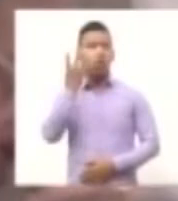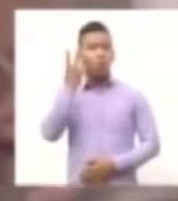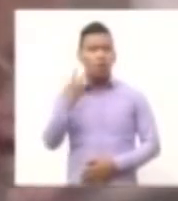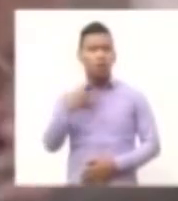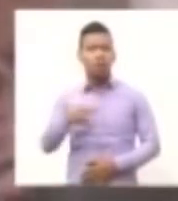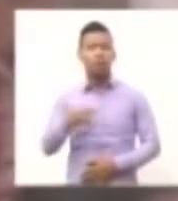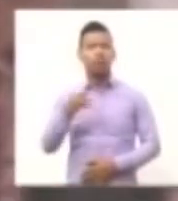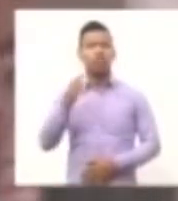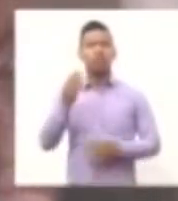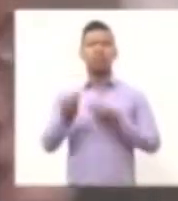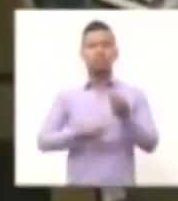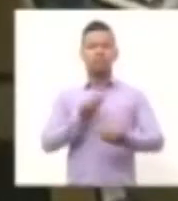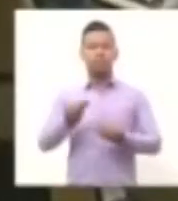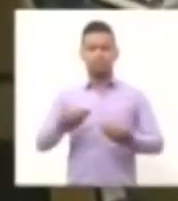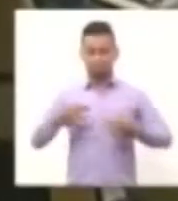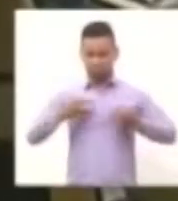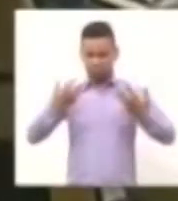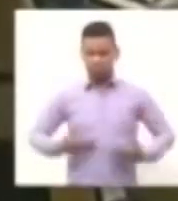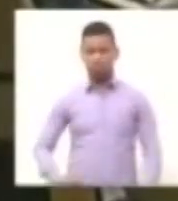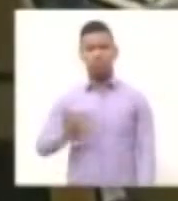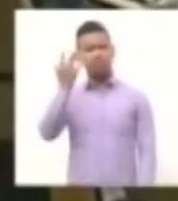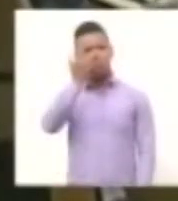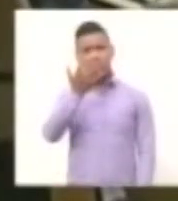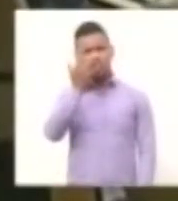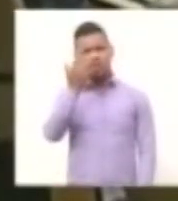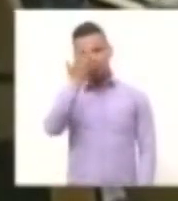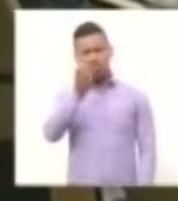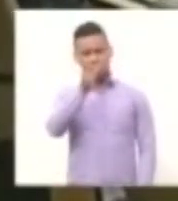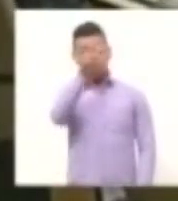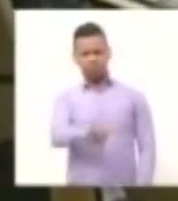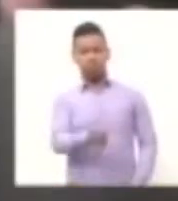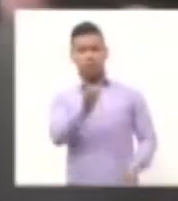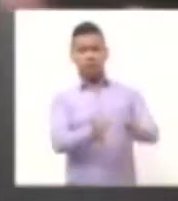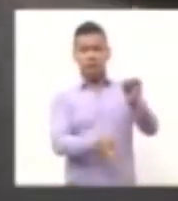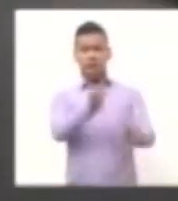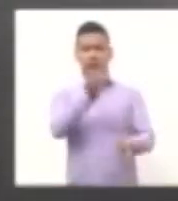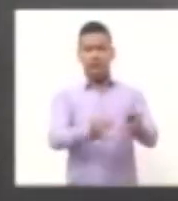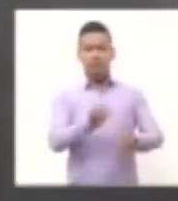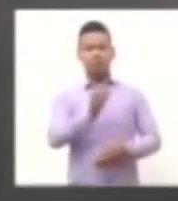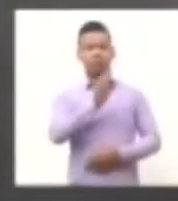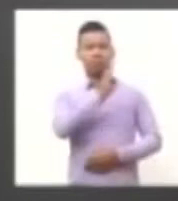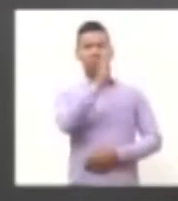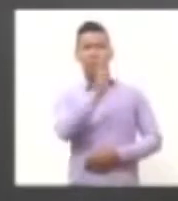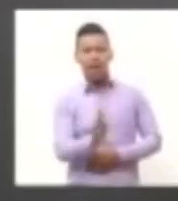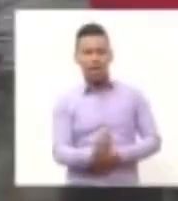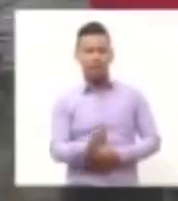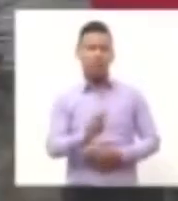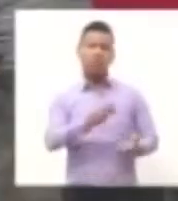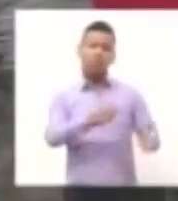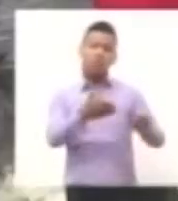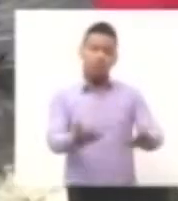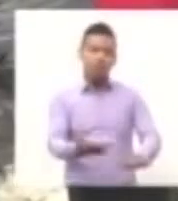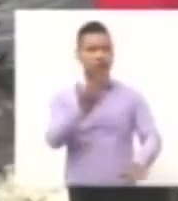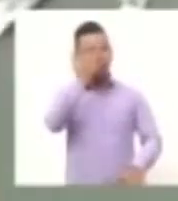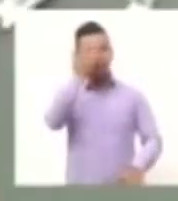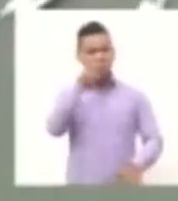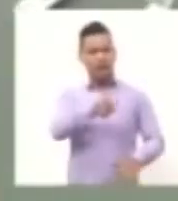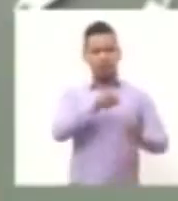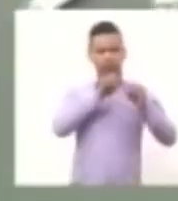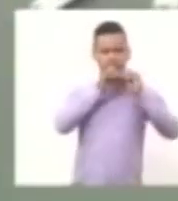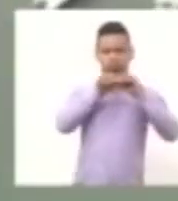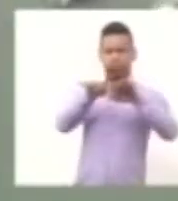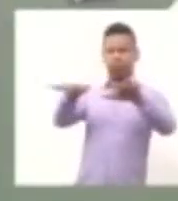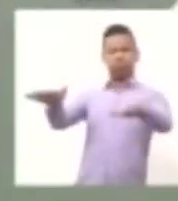Theodore Zavascki de la Corte Suprema de ese país y quien adelantaba las investigaciones por el sonado escándalo de Odebrecht. El jurista murió